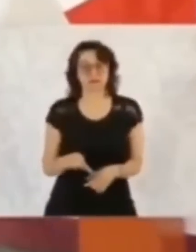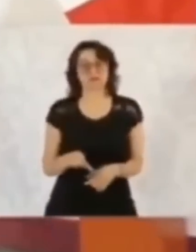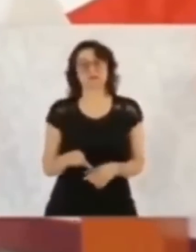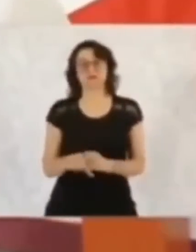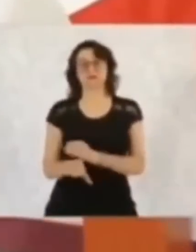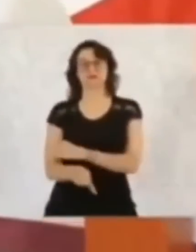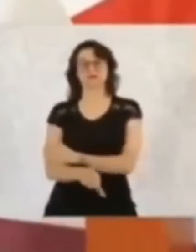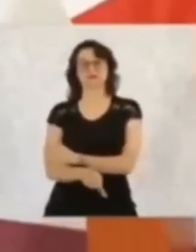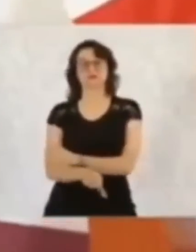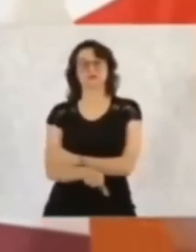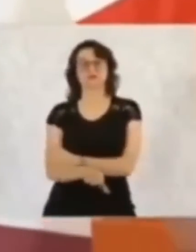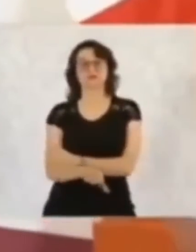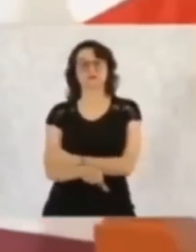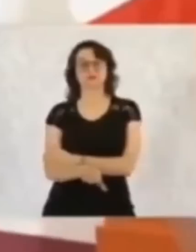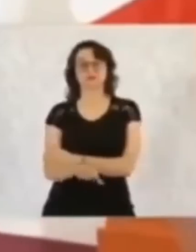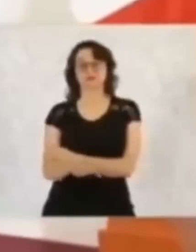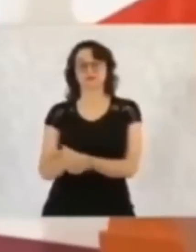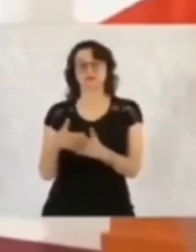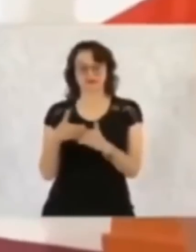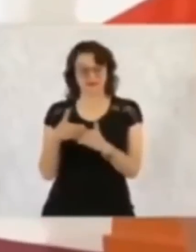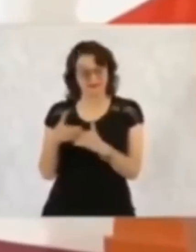cientos de miles de familias